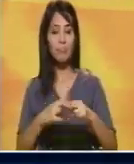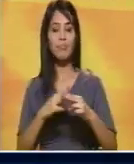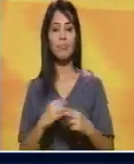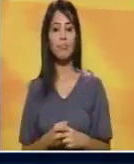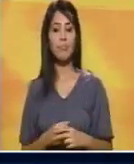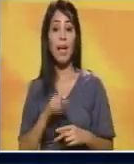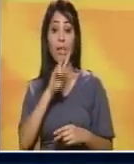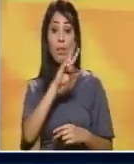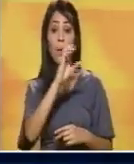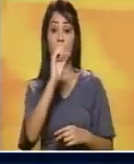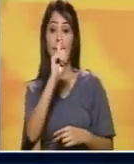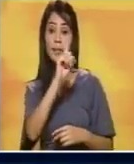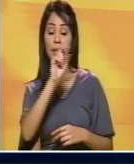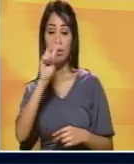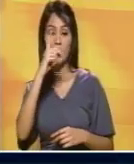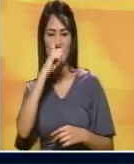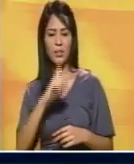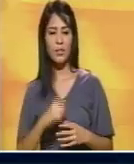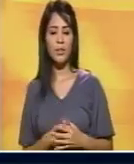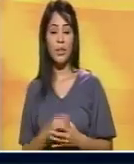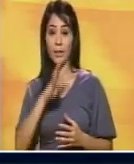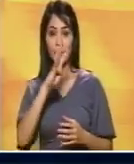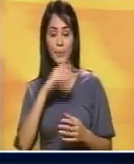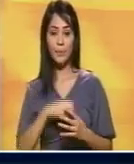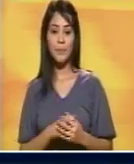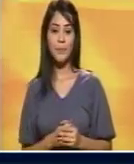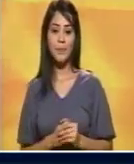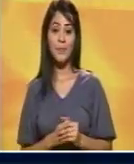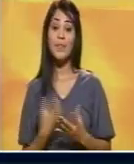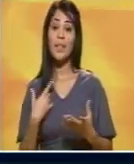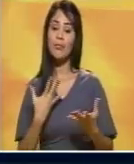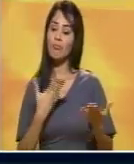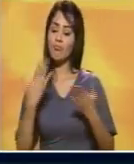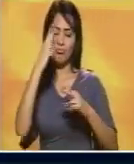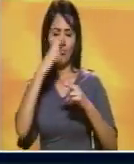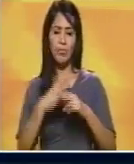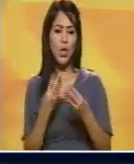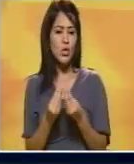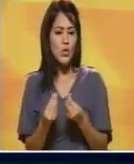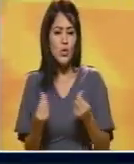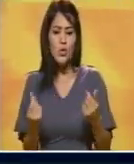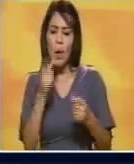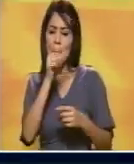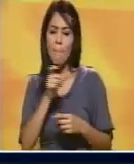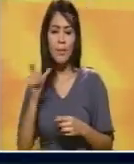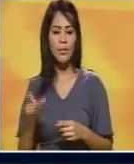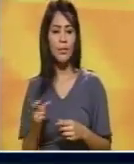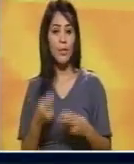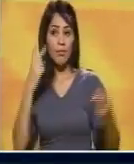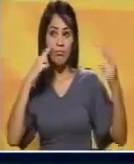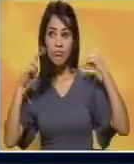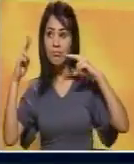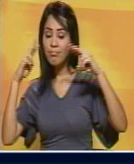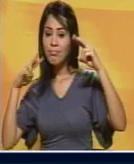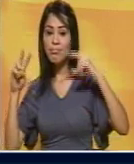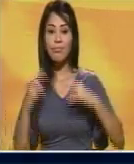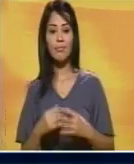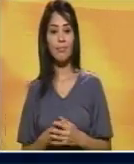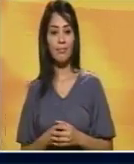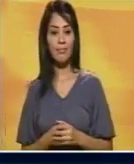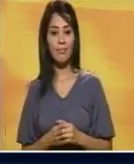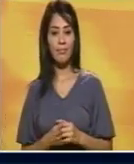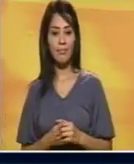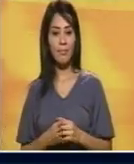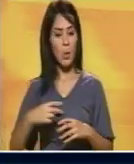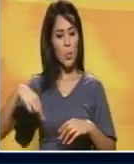en 2014. Y es que Mérida se caracteriza por su gente noble. Quienes lo visitan pueden disfrutar de lugares de antaño y un repaso